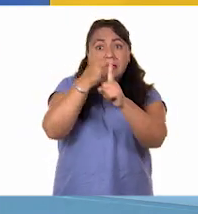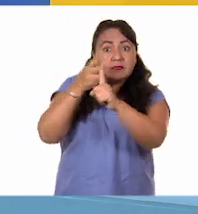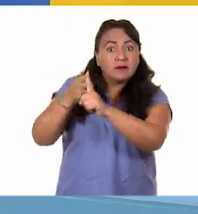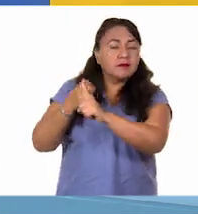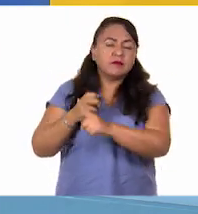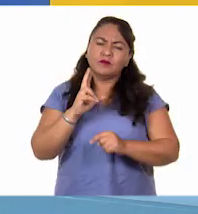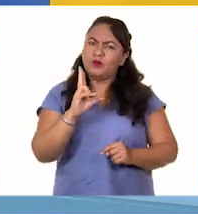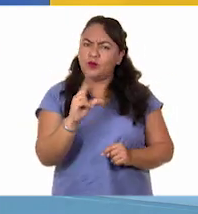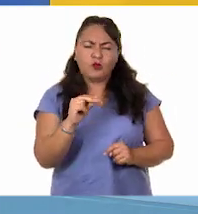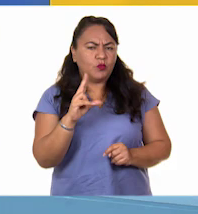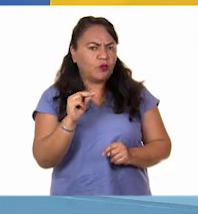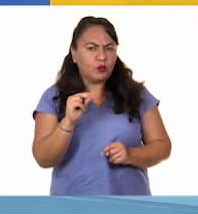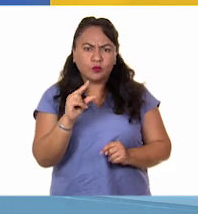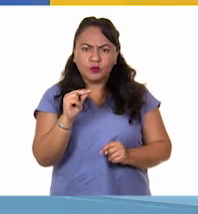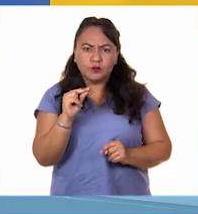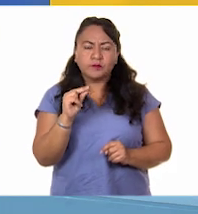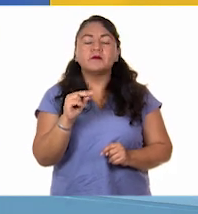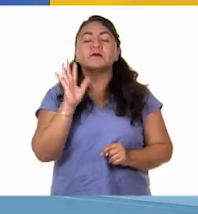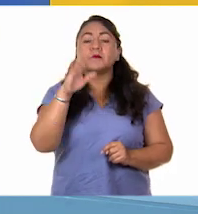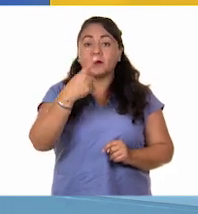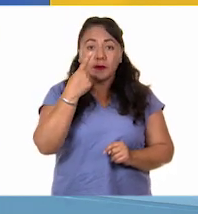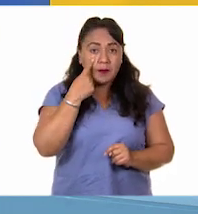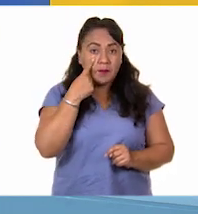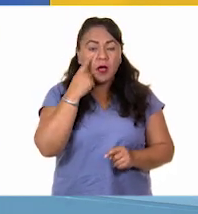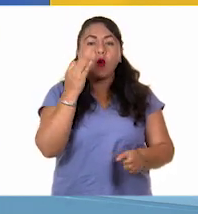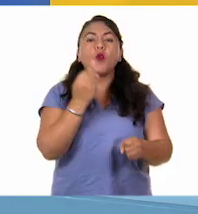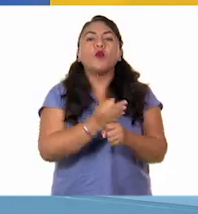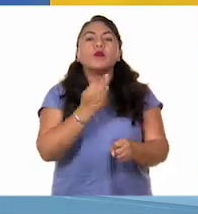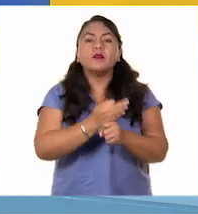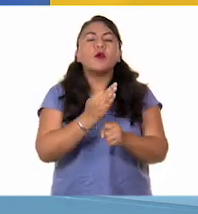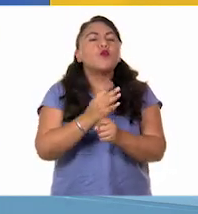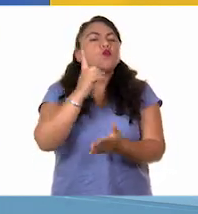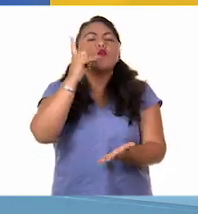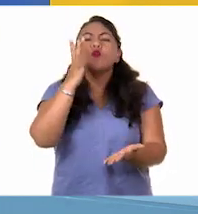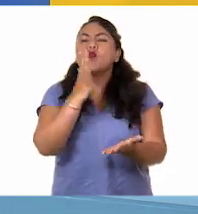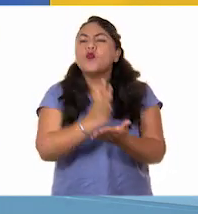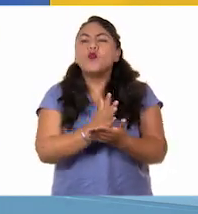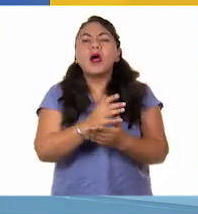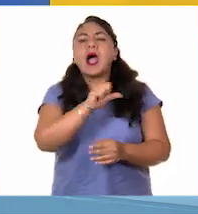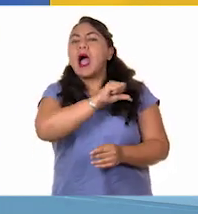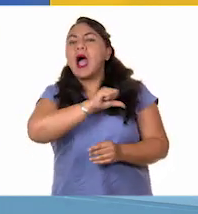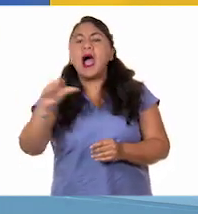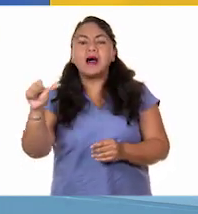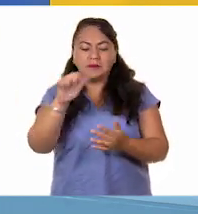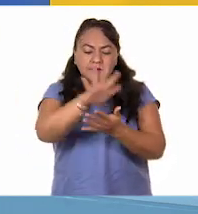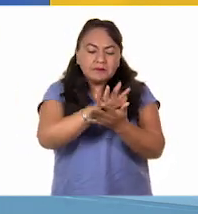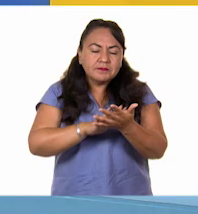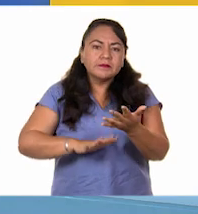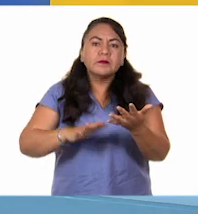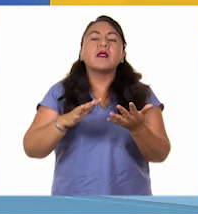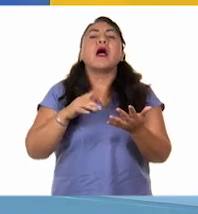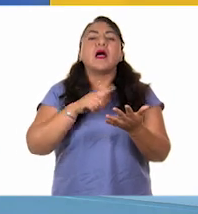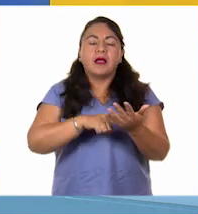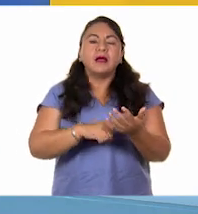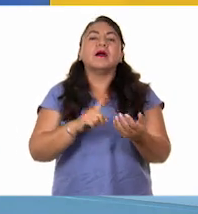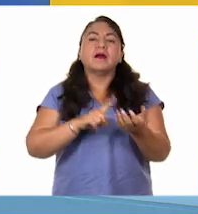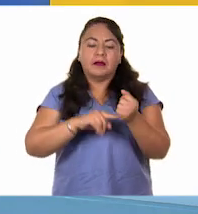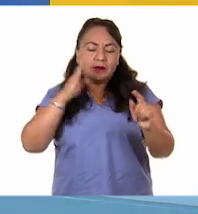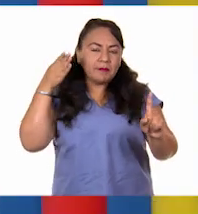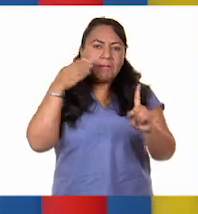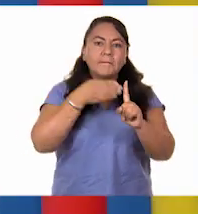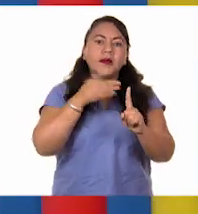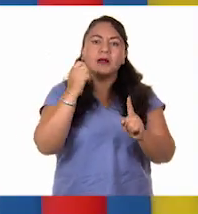instituciones que publicaron estos trípticos, mira, vamos a mostrar solamente las partes de los textos en que centramos la